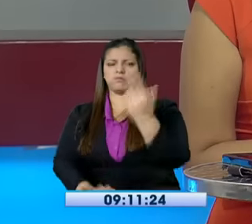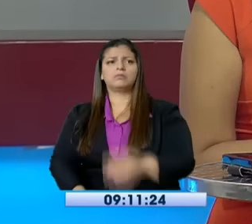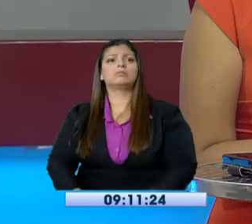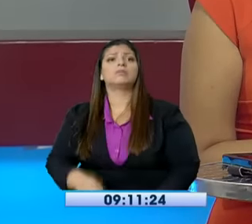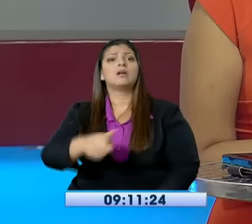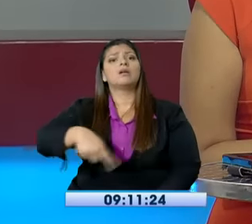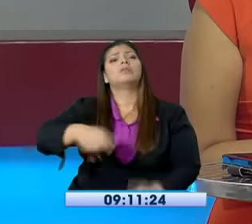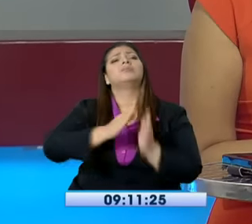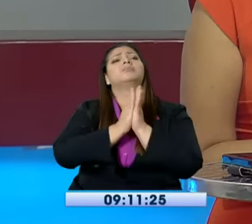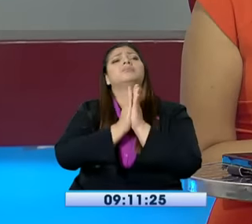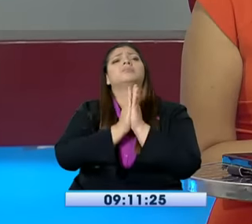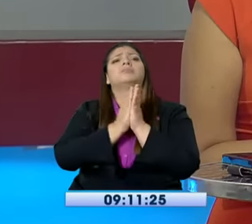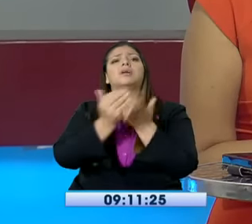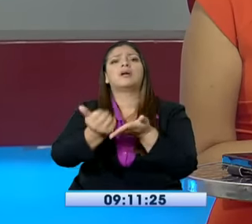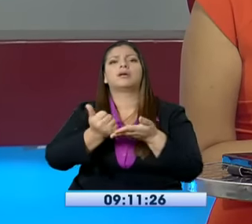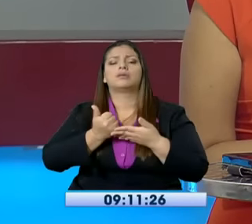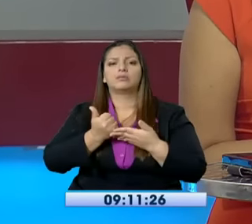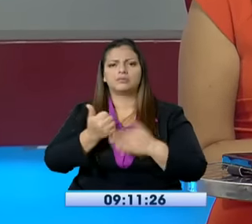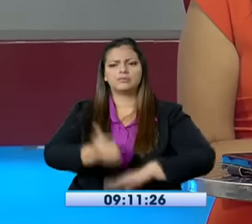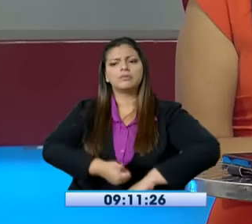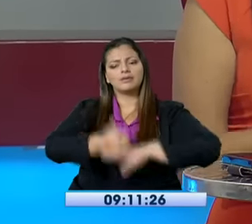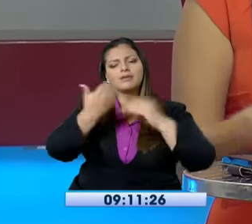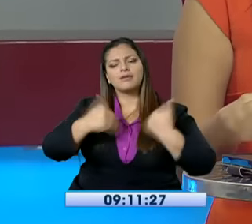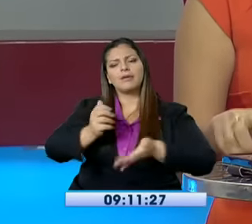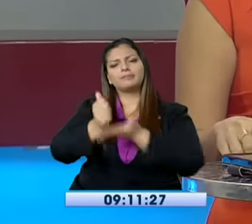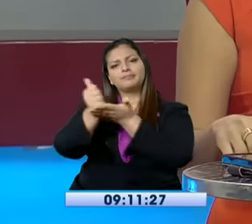de primera necesidad.